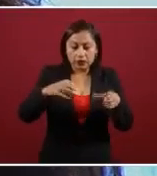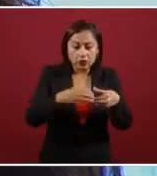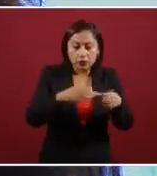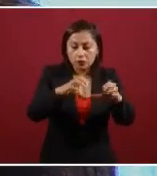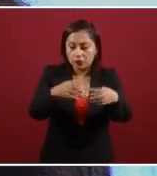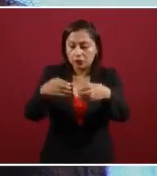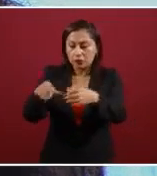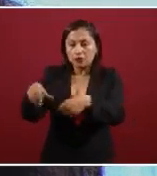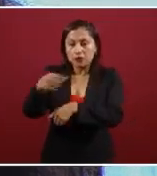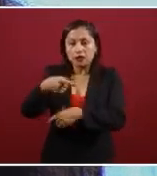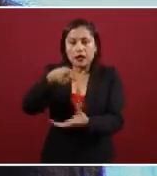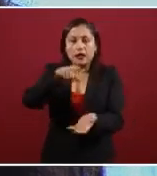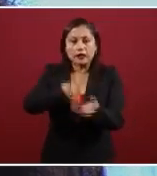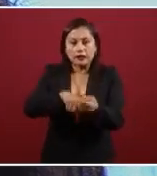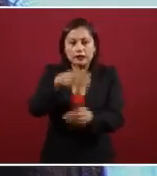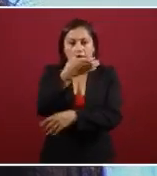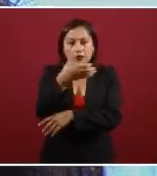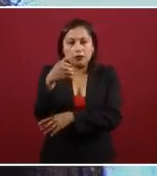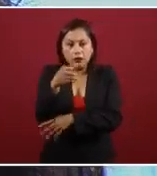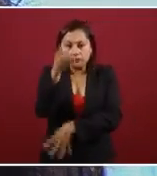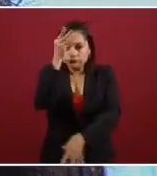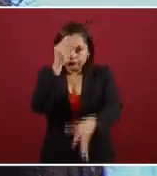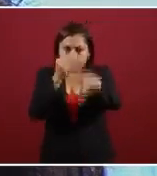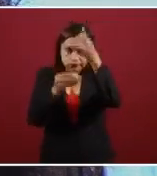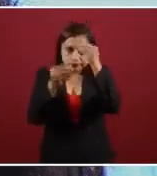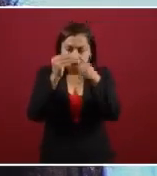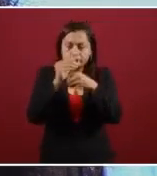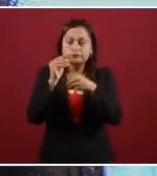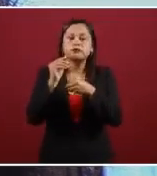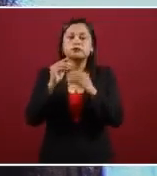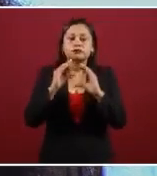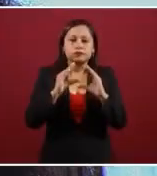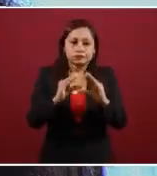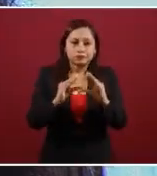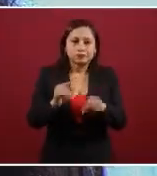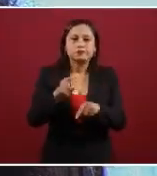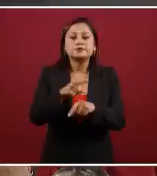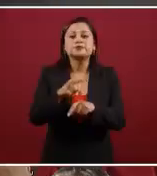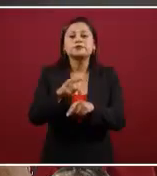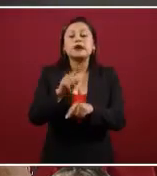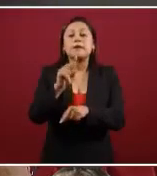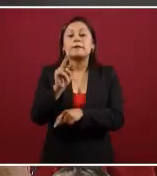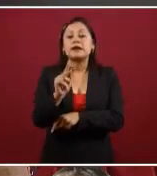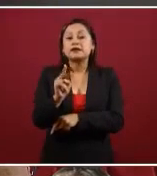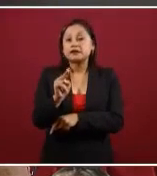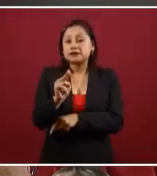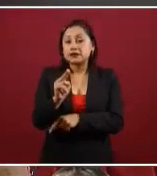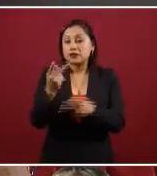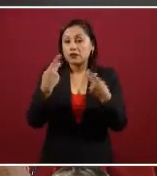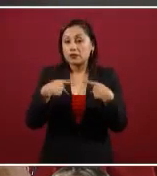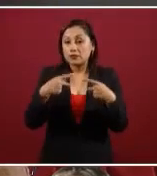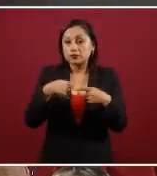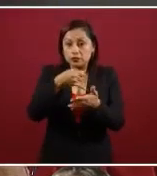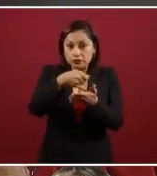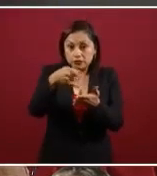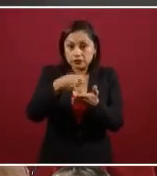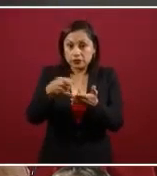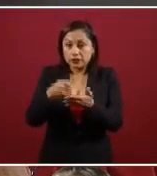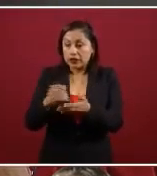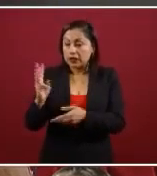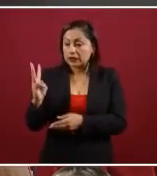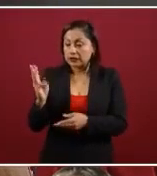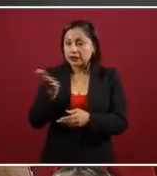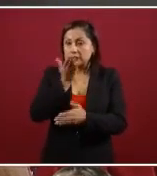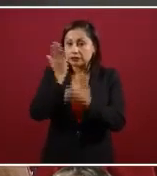aprendizaje campesino está estructurada, por lo que comentabas, 25 sembradores por 3 becarios, apoyados por un binomio